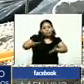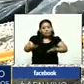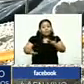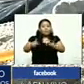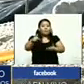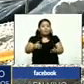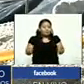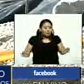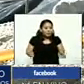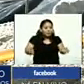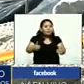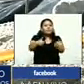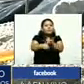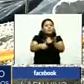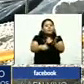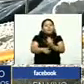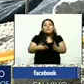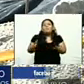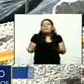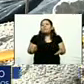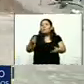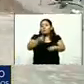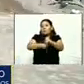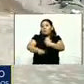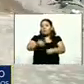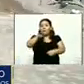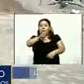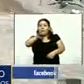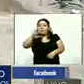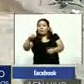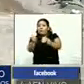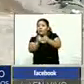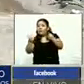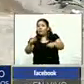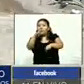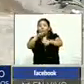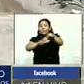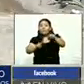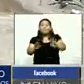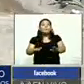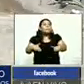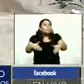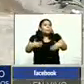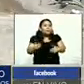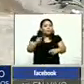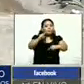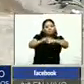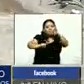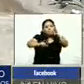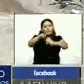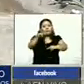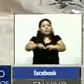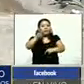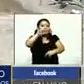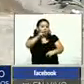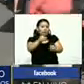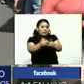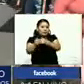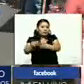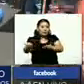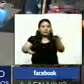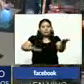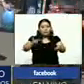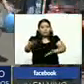comuna de San Salvador tendrá la inversión de 55 millones de dólares para la construcción de tres mercados.